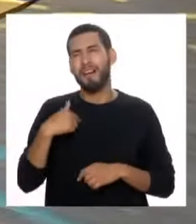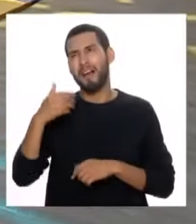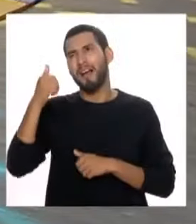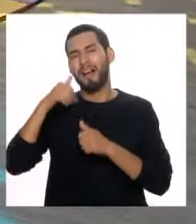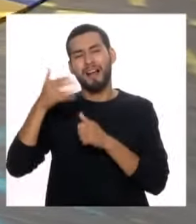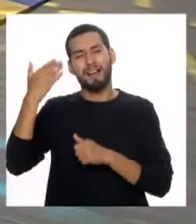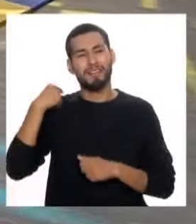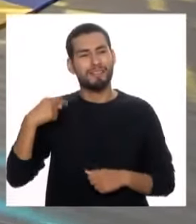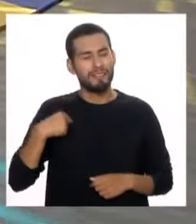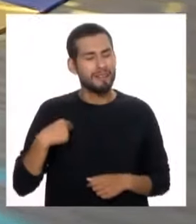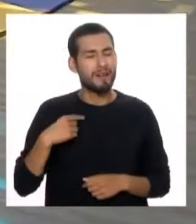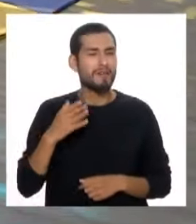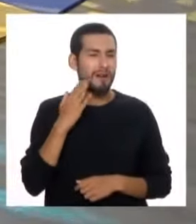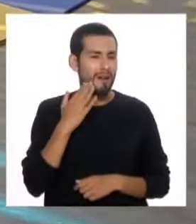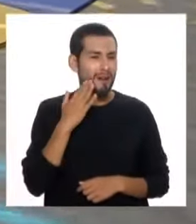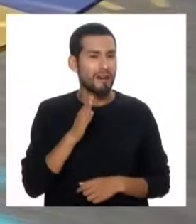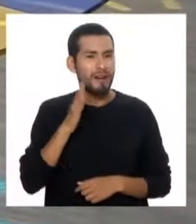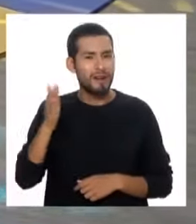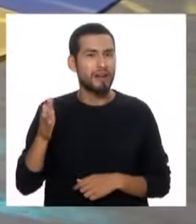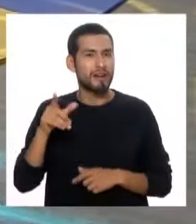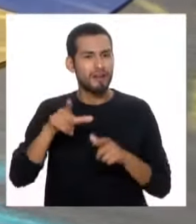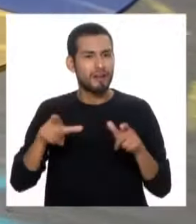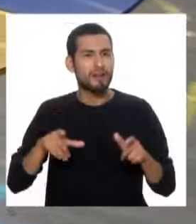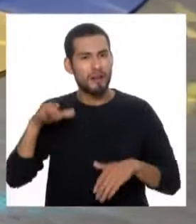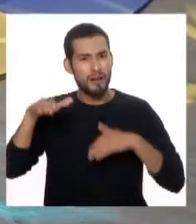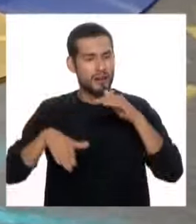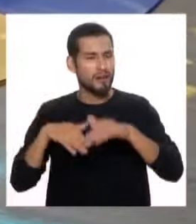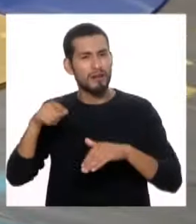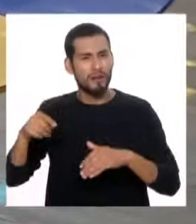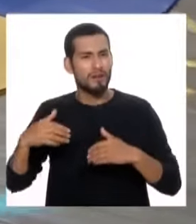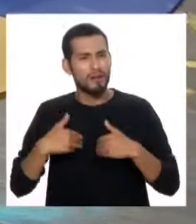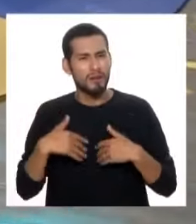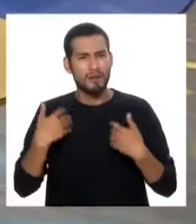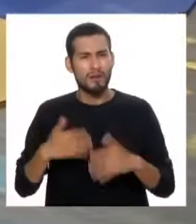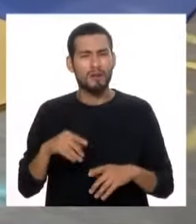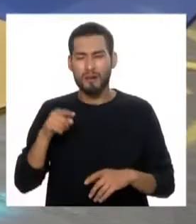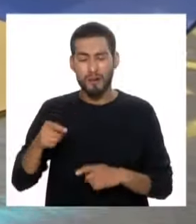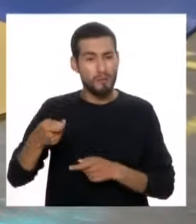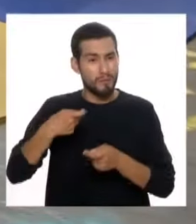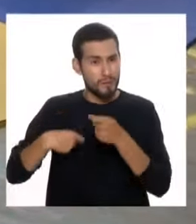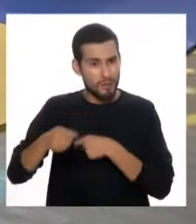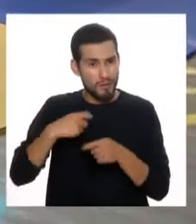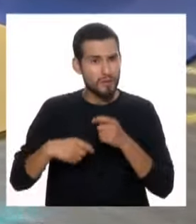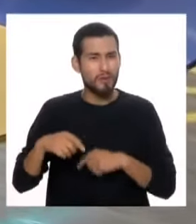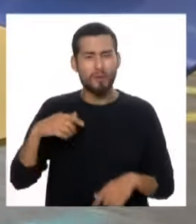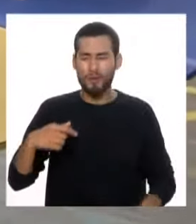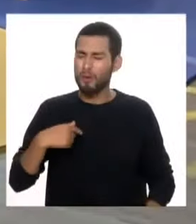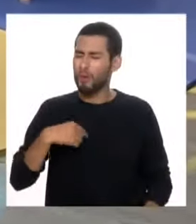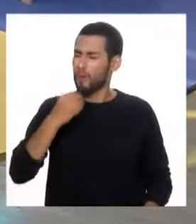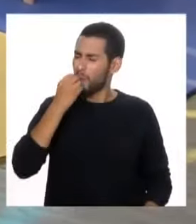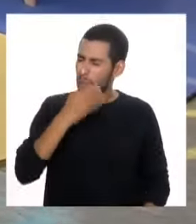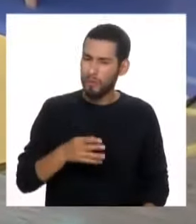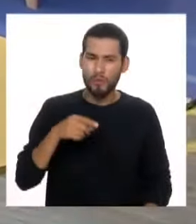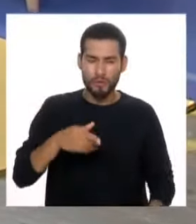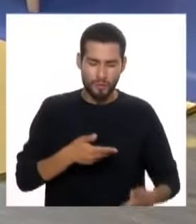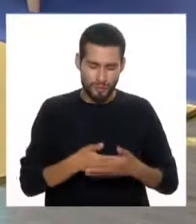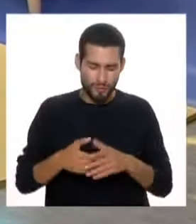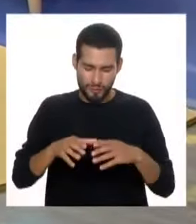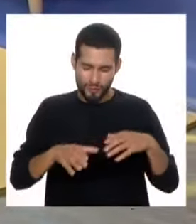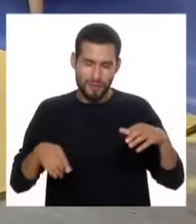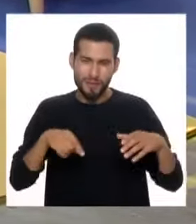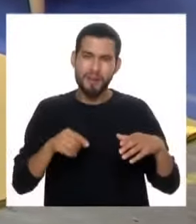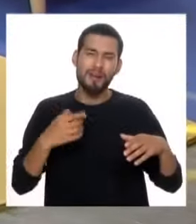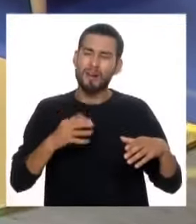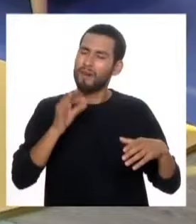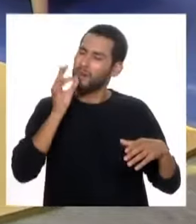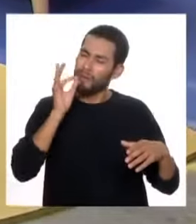iba con mi mamá a la playa Villa y había una señora que vendía para mí los mejores guarrogüeros de Lima.